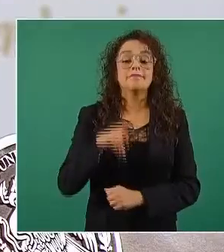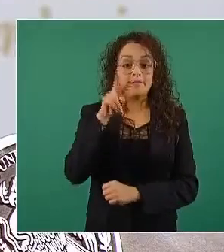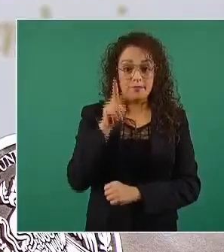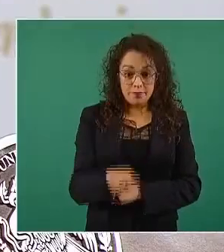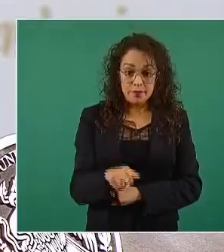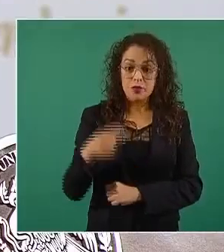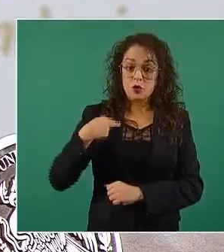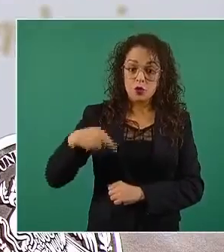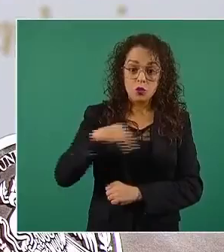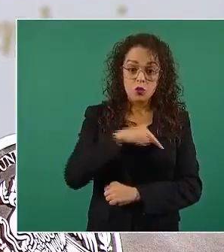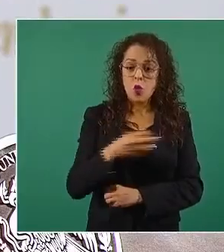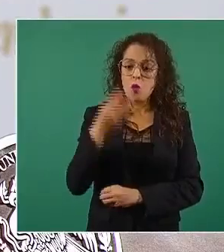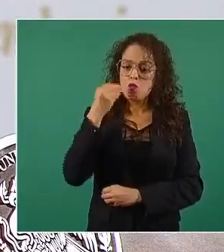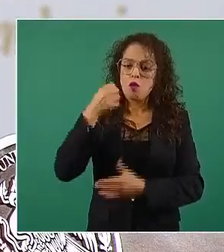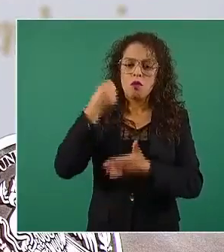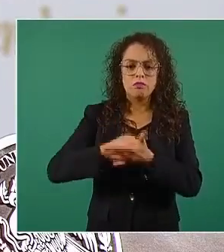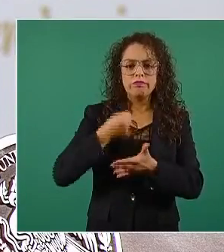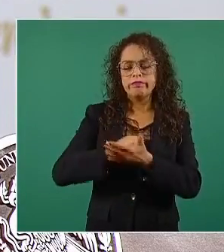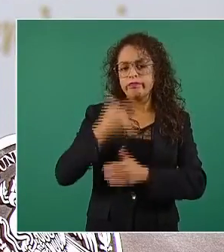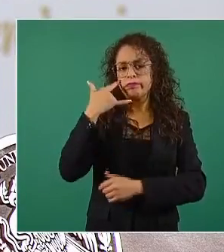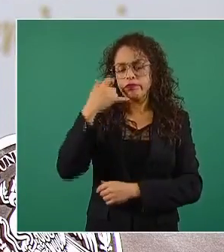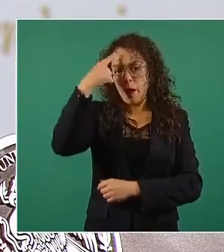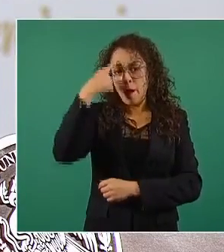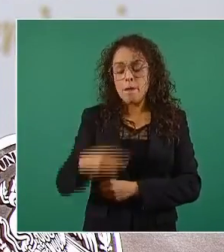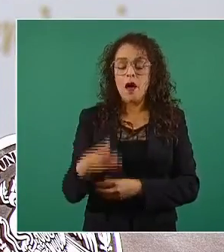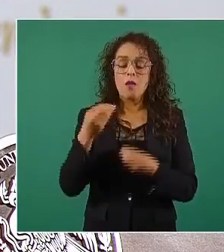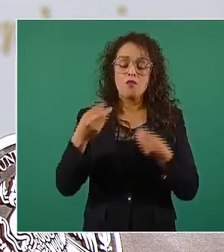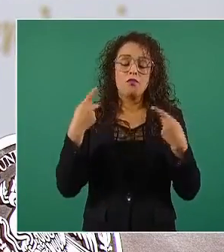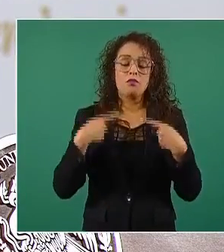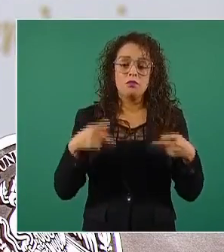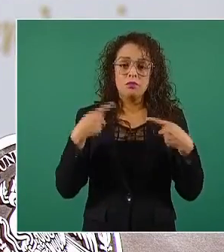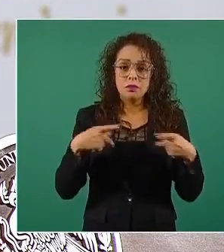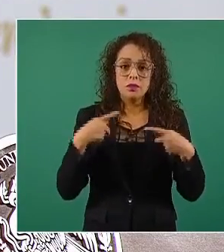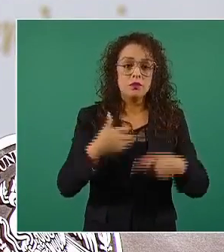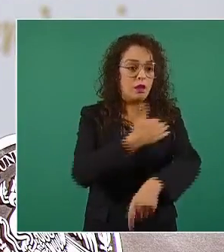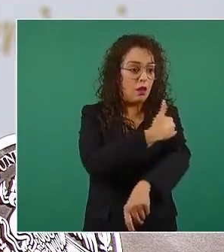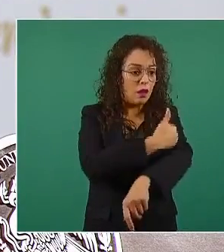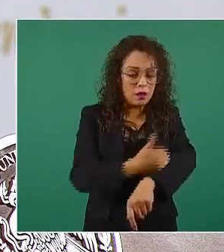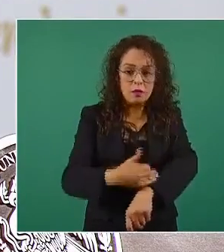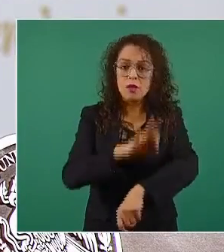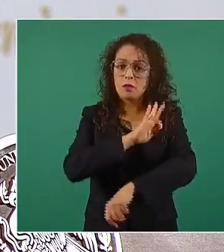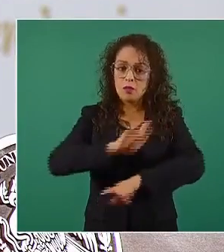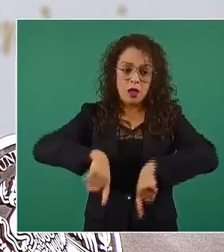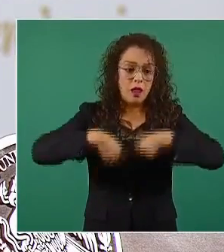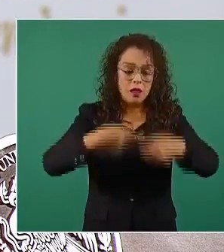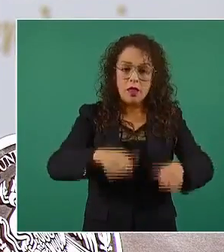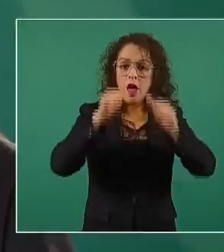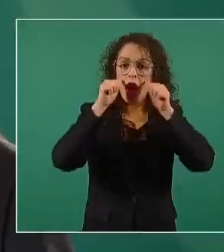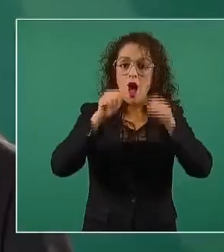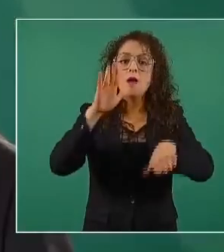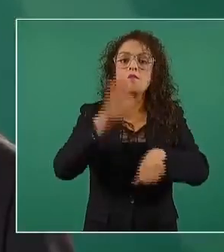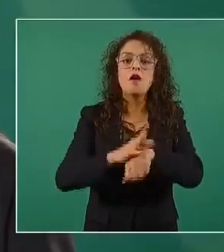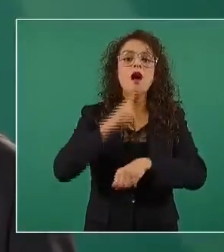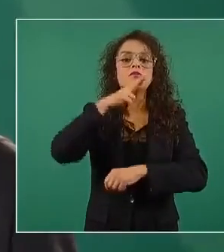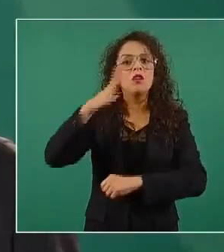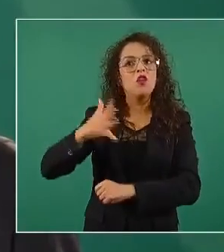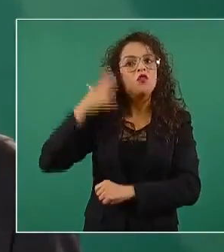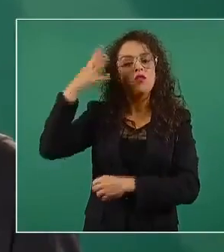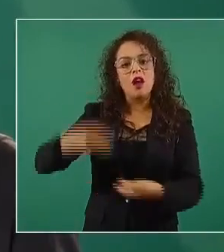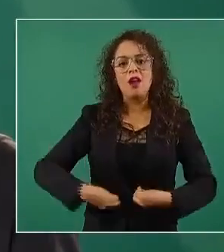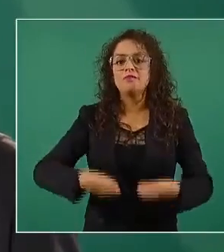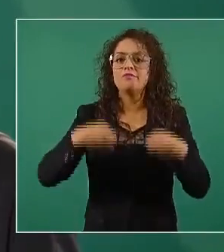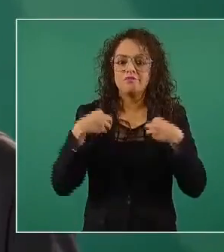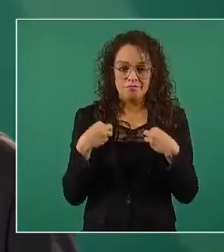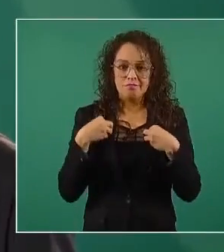mayor número de familias sean atendidas y sus niños tengan un mejor futuro. No han faltado